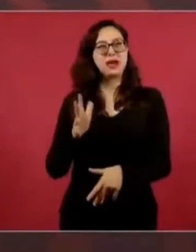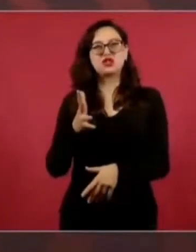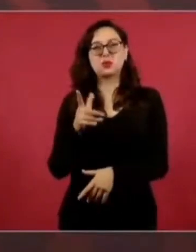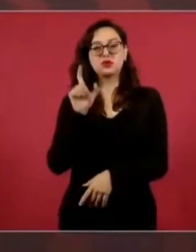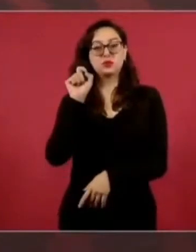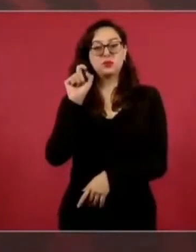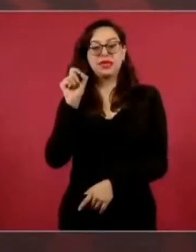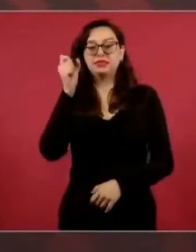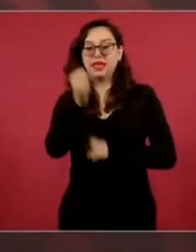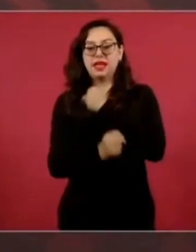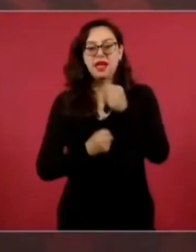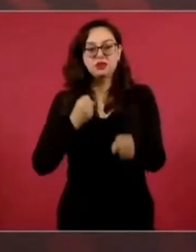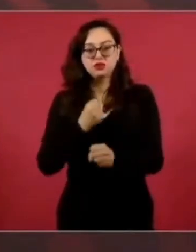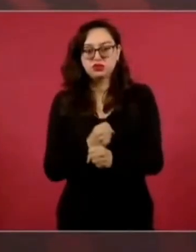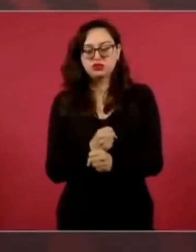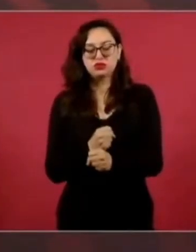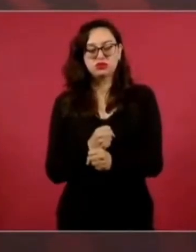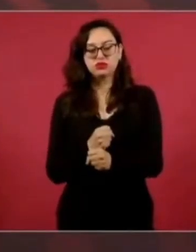años,